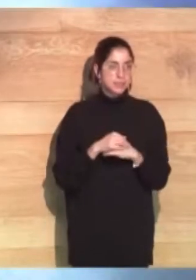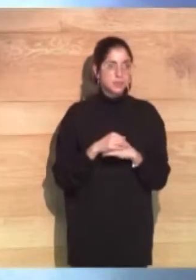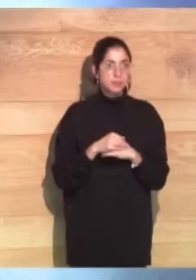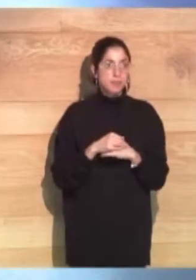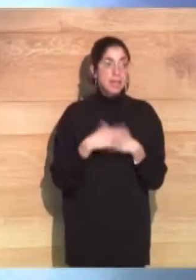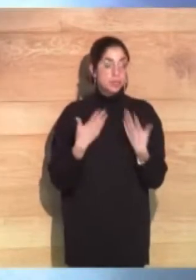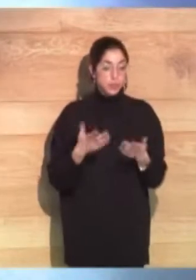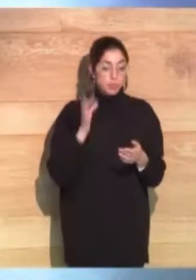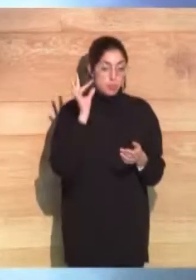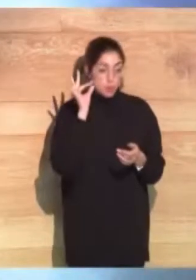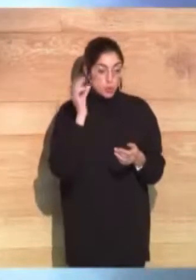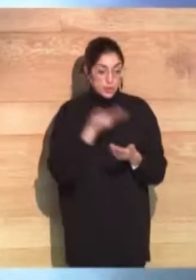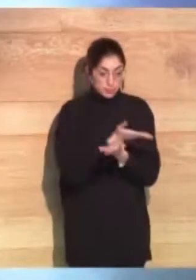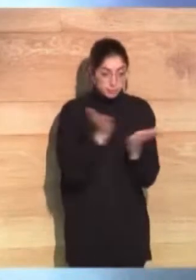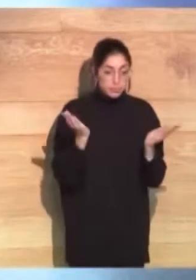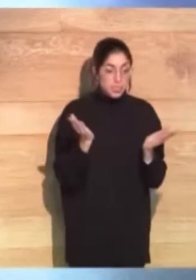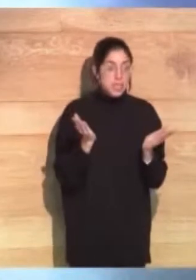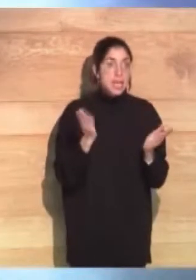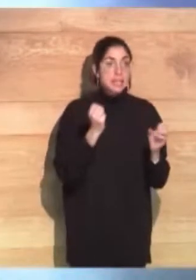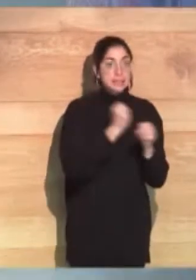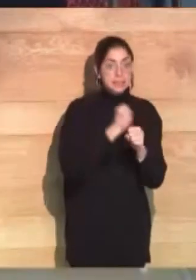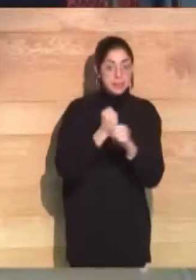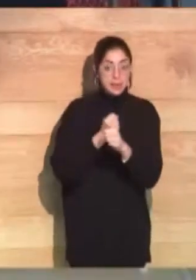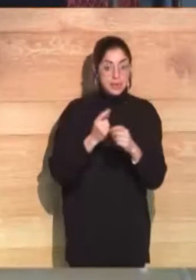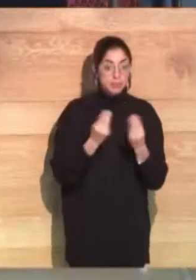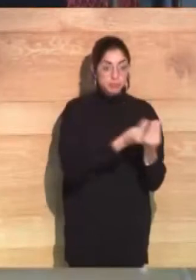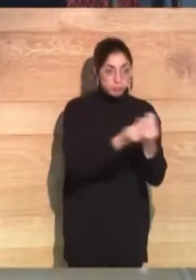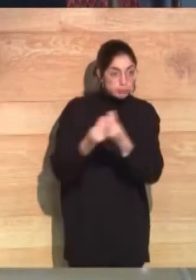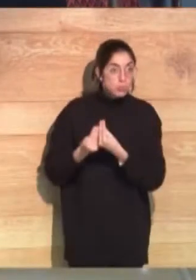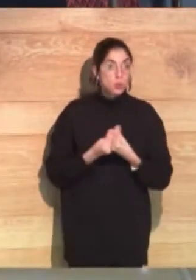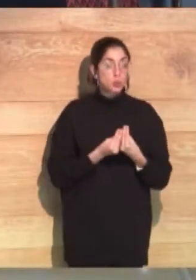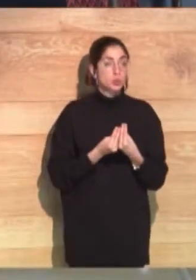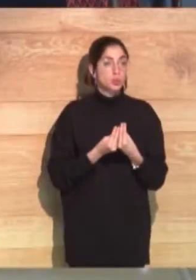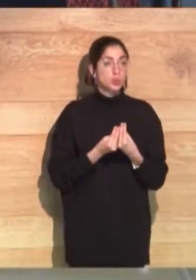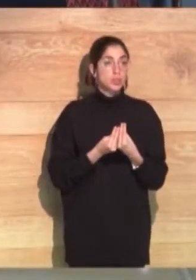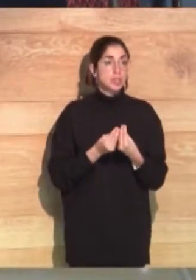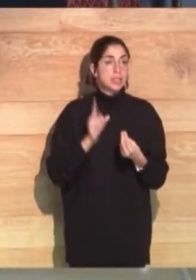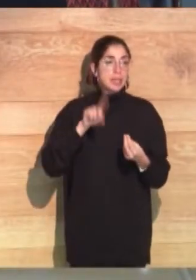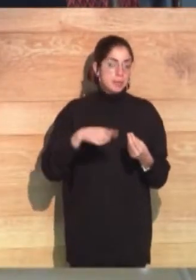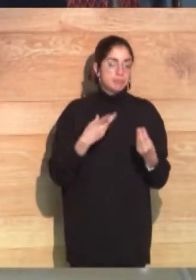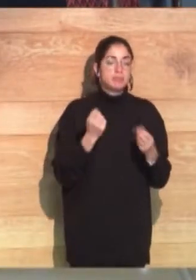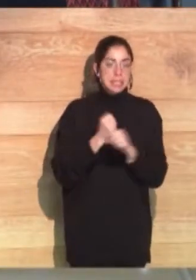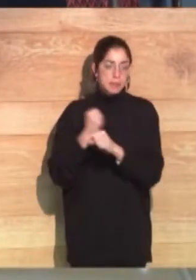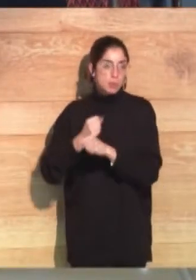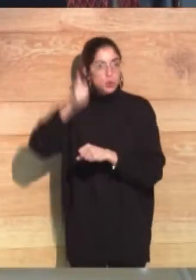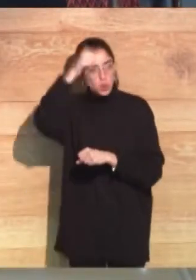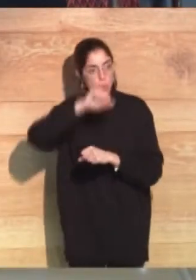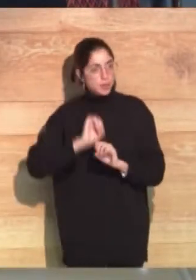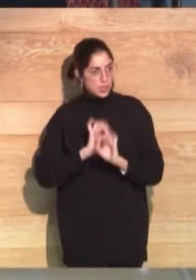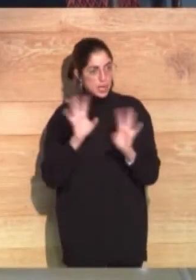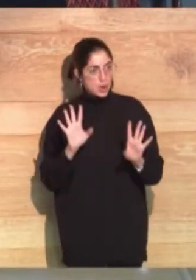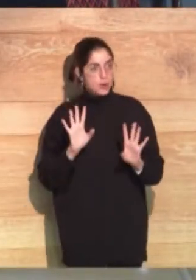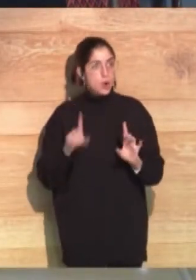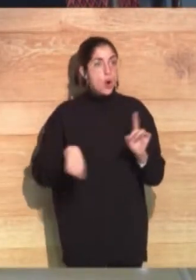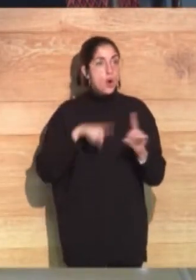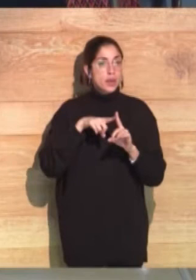Y estas mujeres que pudieron trabajar conmigo y que también trabajamos con hombres para poder aportar ese